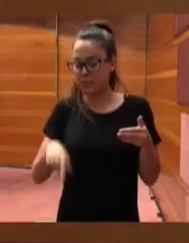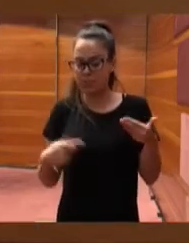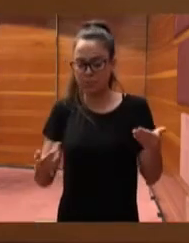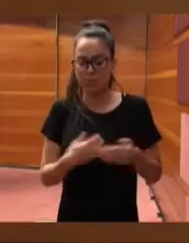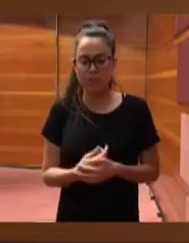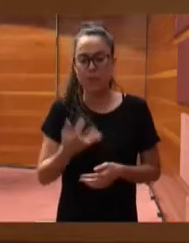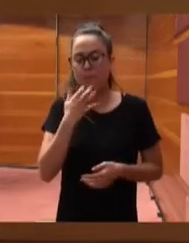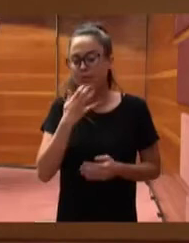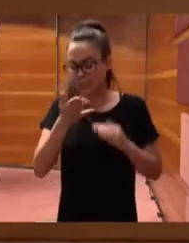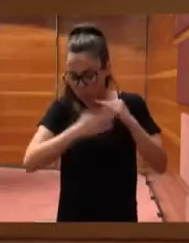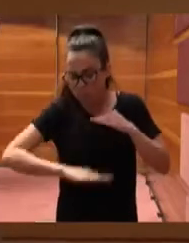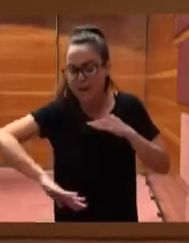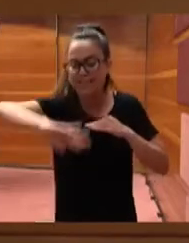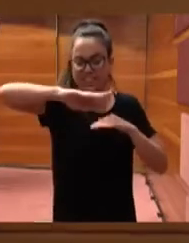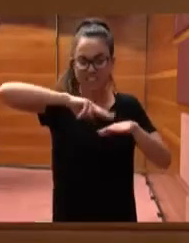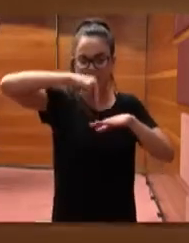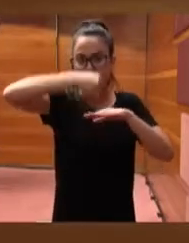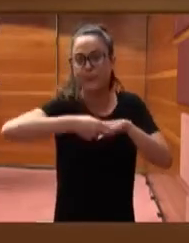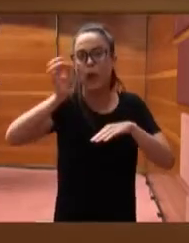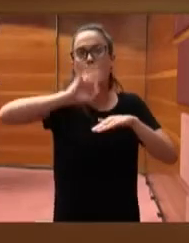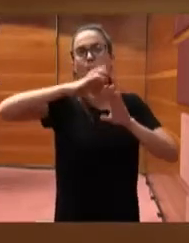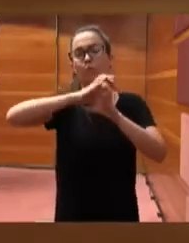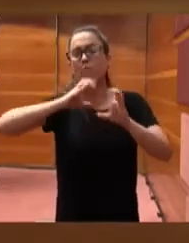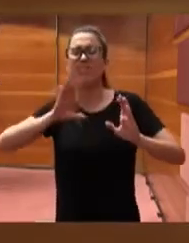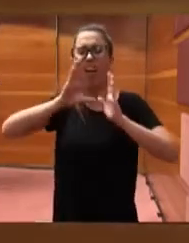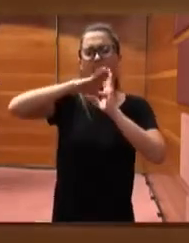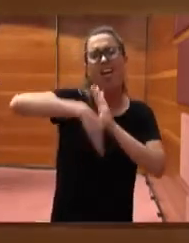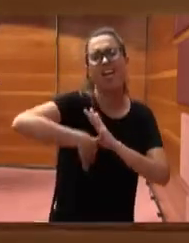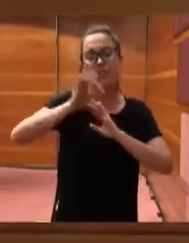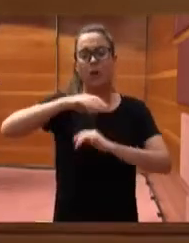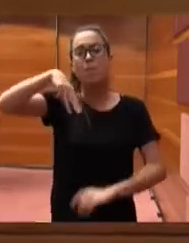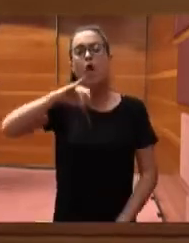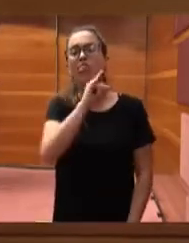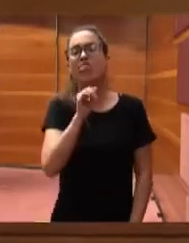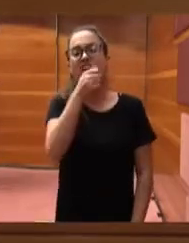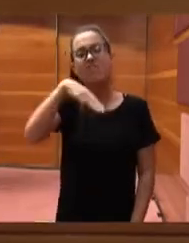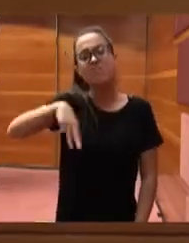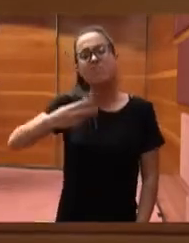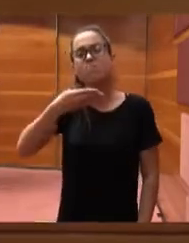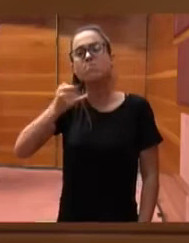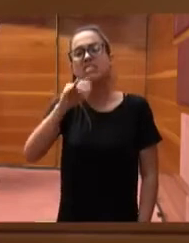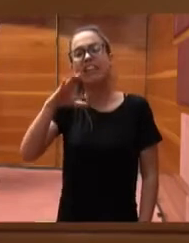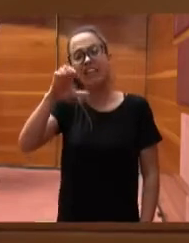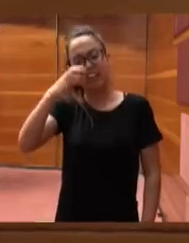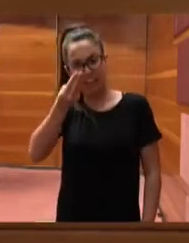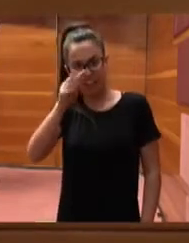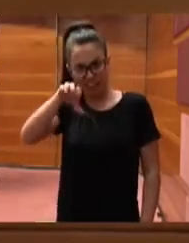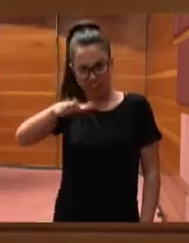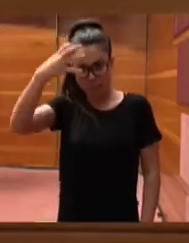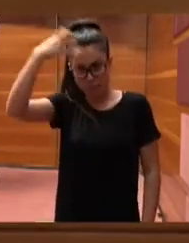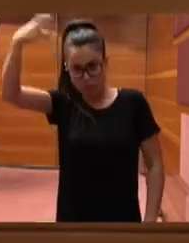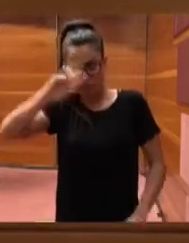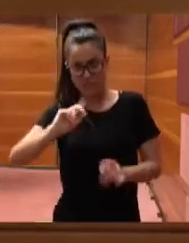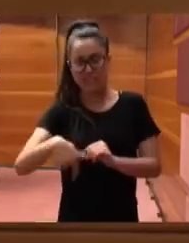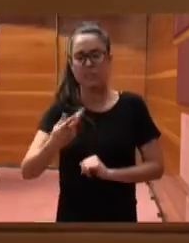hay aquí un bache, hay aquí no sé qué, ha llegado tarde el autobús, etcétera, etcétera. En Mozambique hemos hecho una aplicación de monitoreo participativo donde la